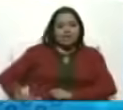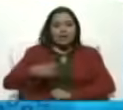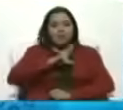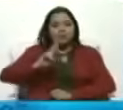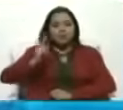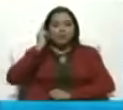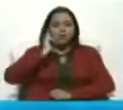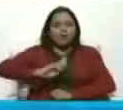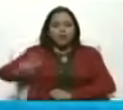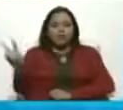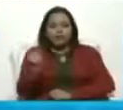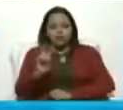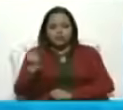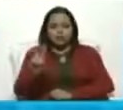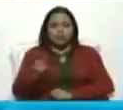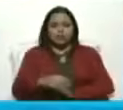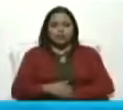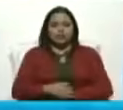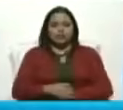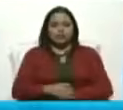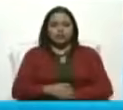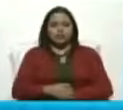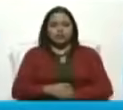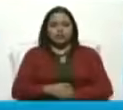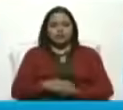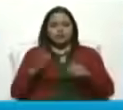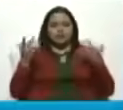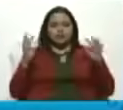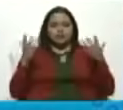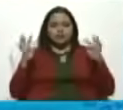la República Bolivariana de Venezuela.